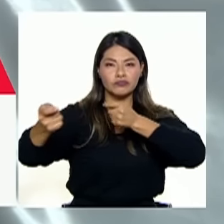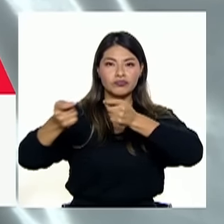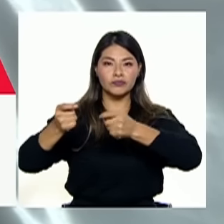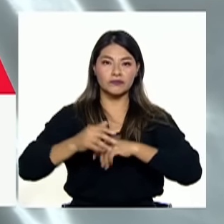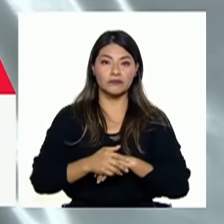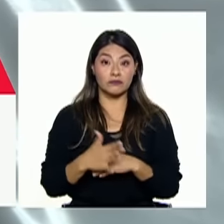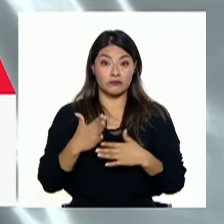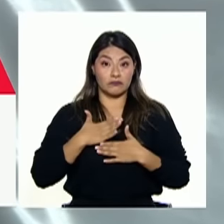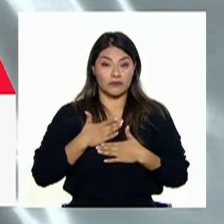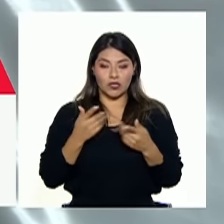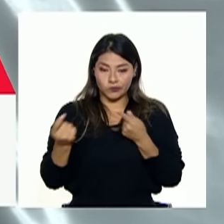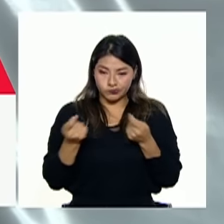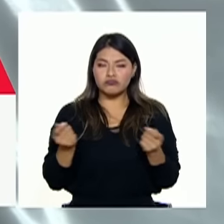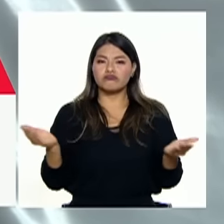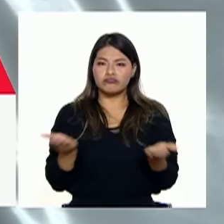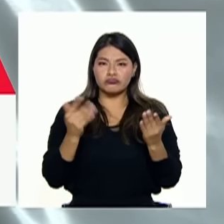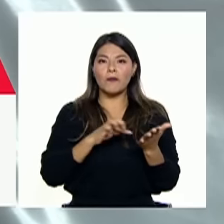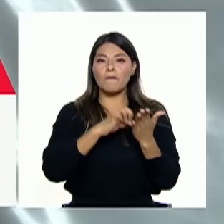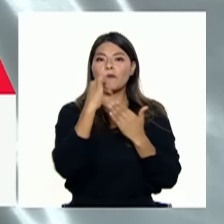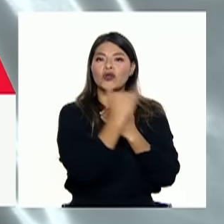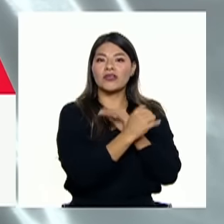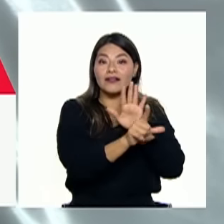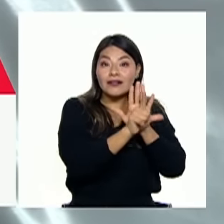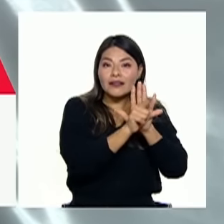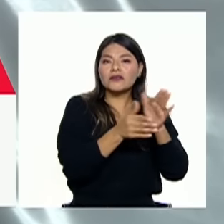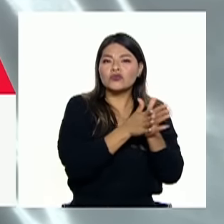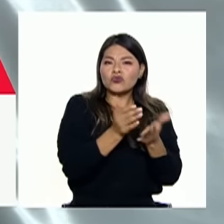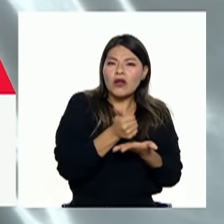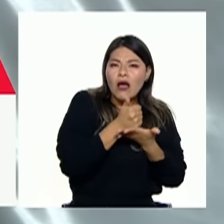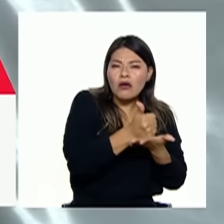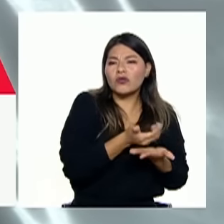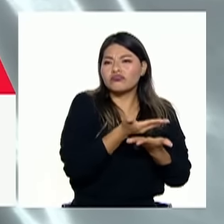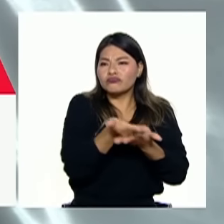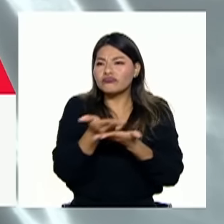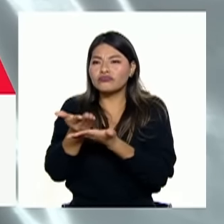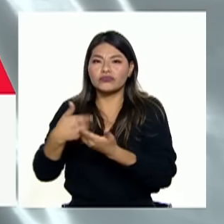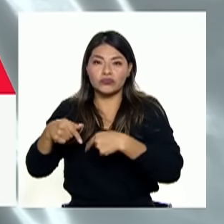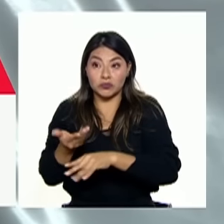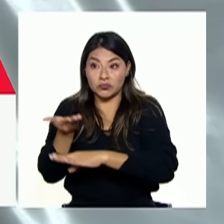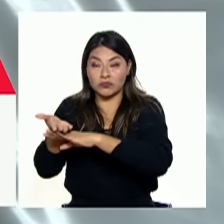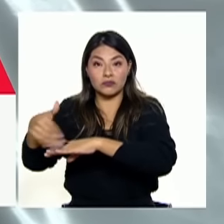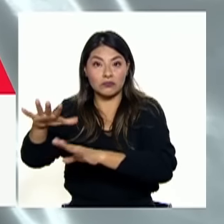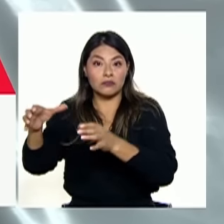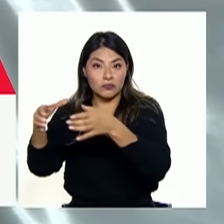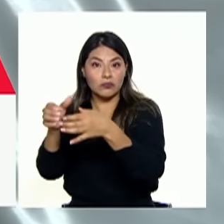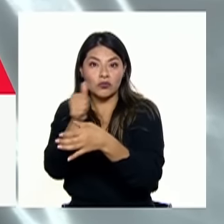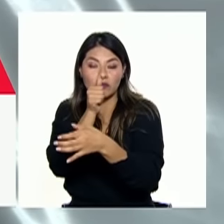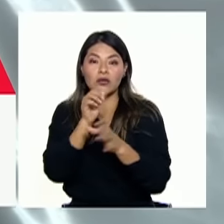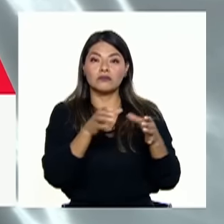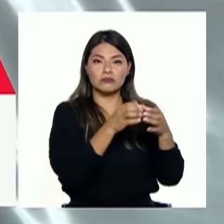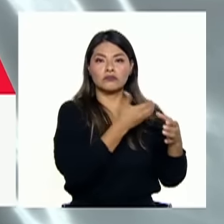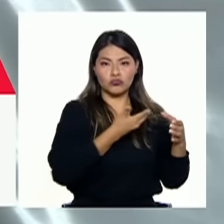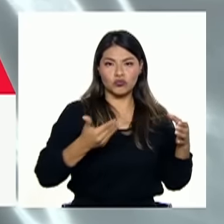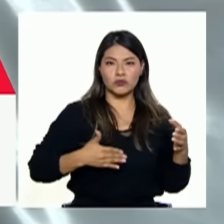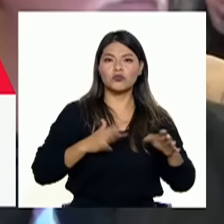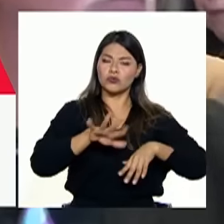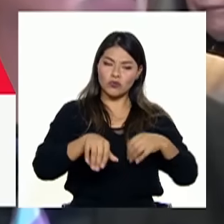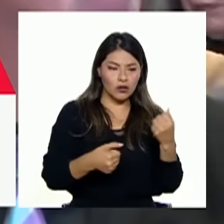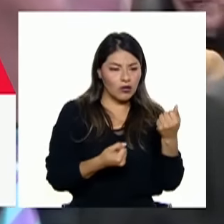a difundir los alcances de esta ley ante diversos actores públicos y privados, así como también dimos aportes